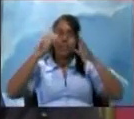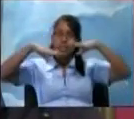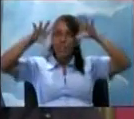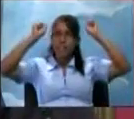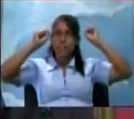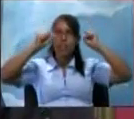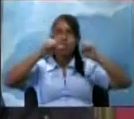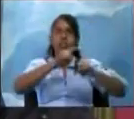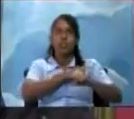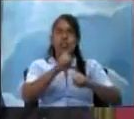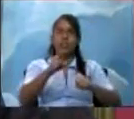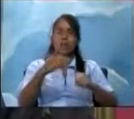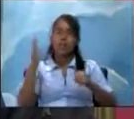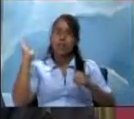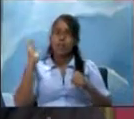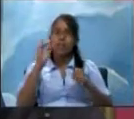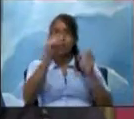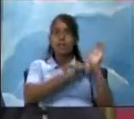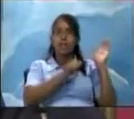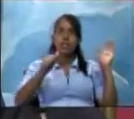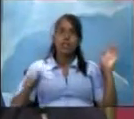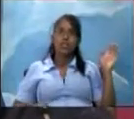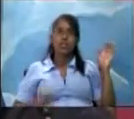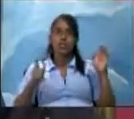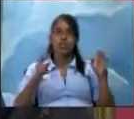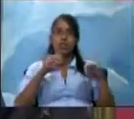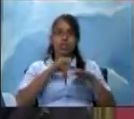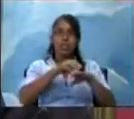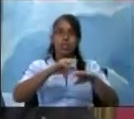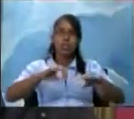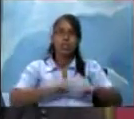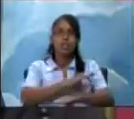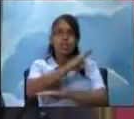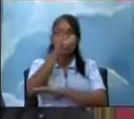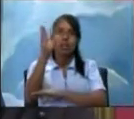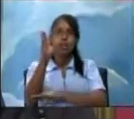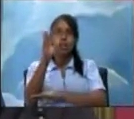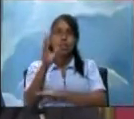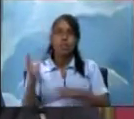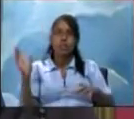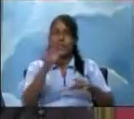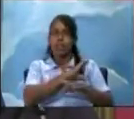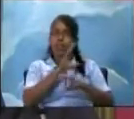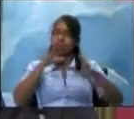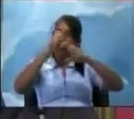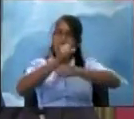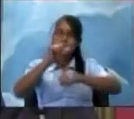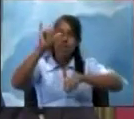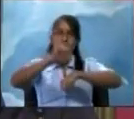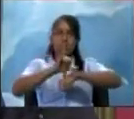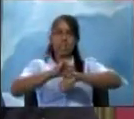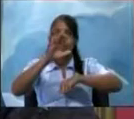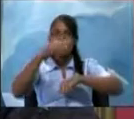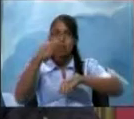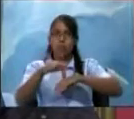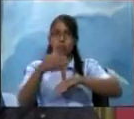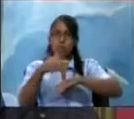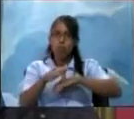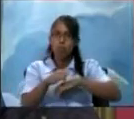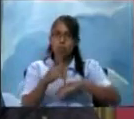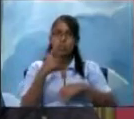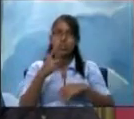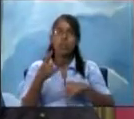entendiendo, comprendiendo que la venida del Señor a llevarnos al cielo, al arrebatamiento de la iglesia, está pronto.